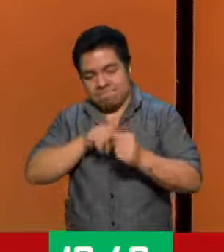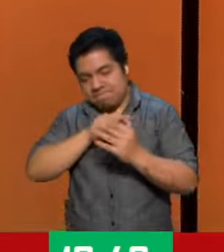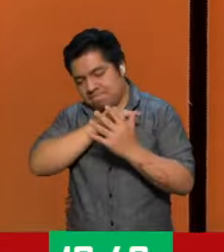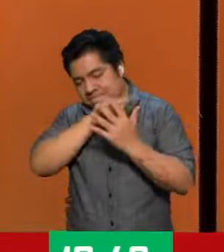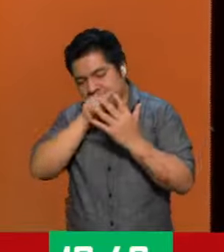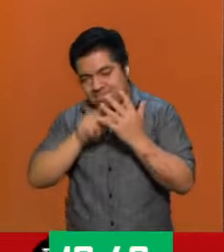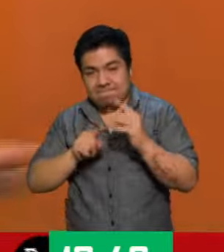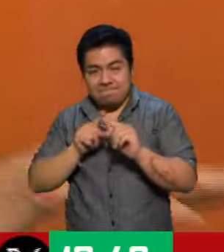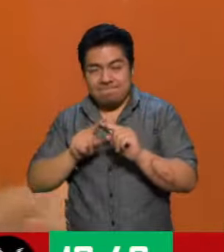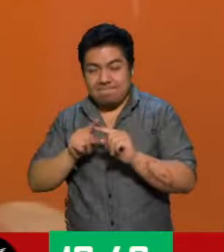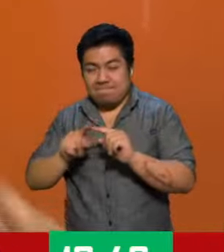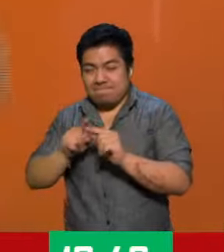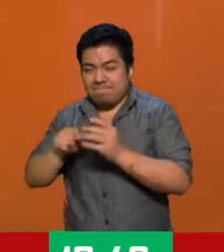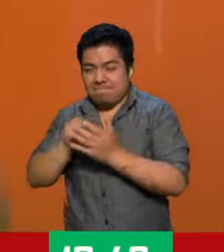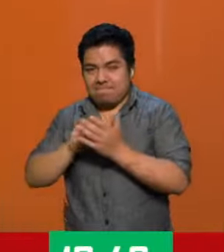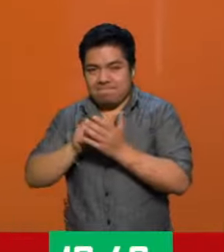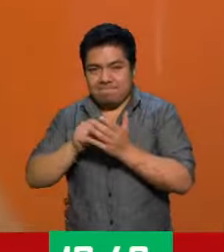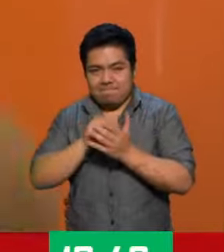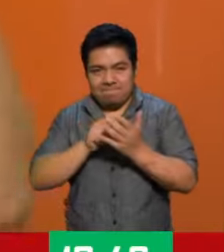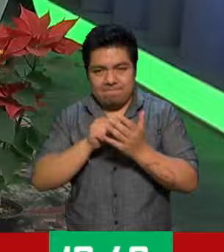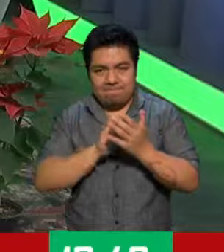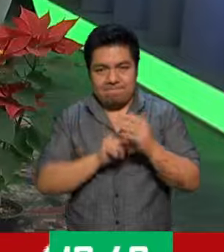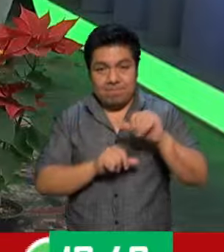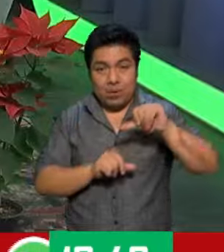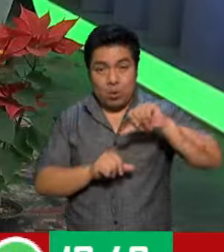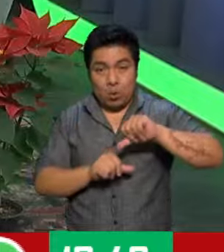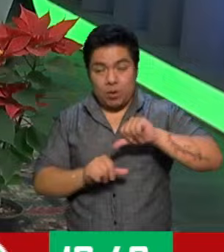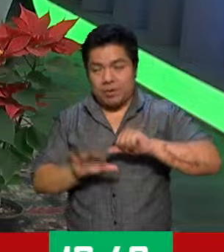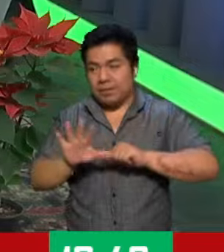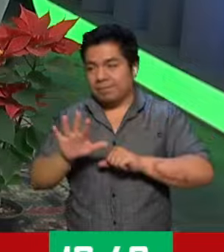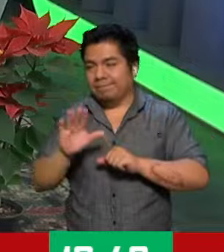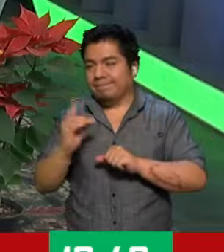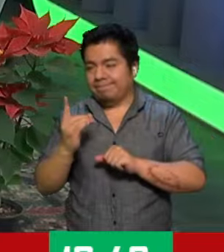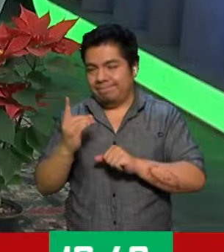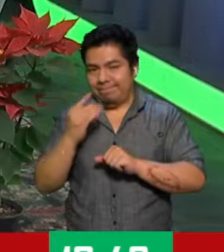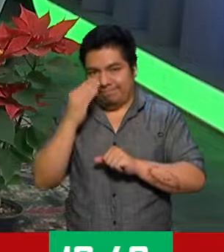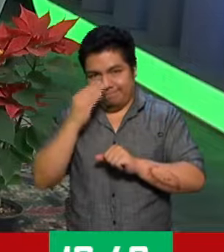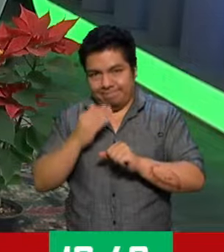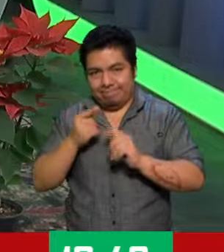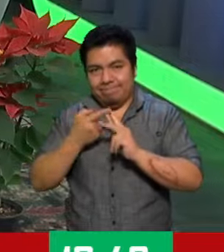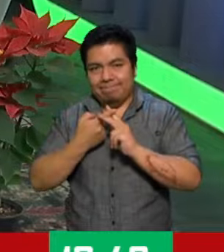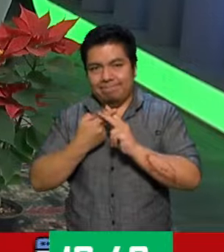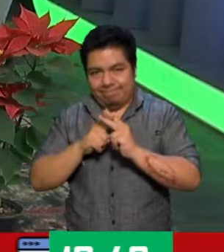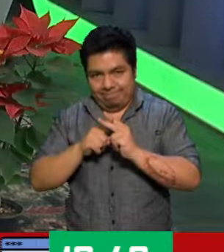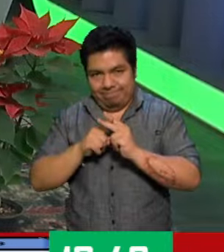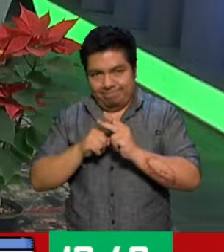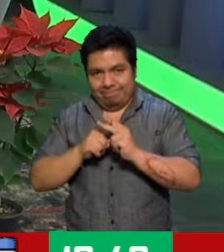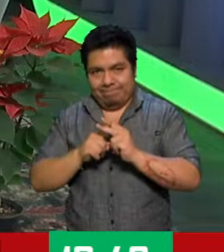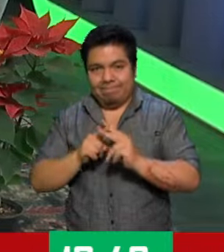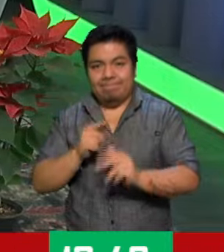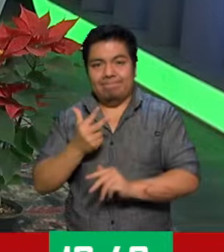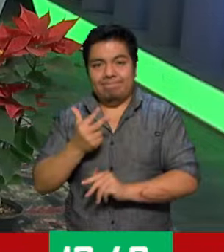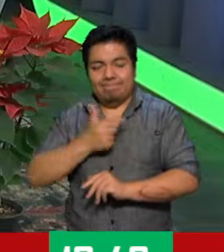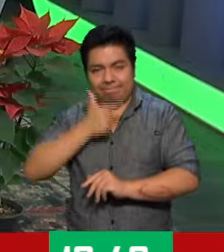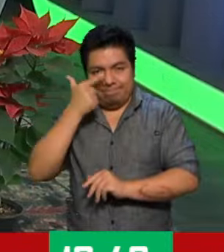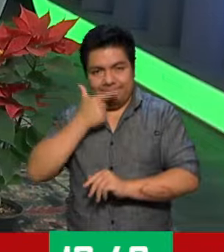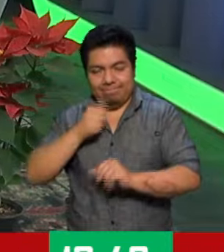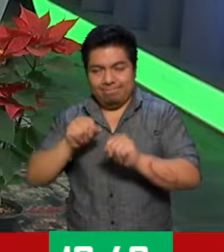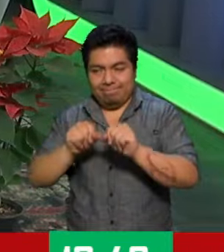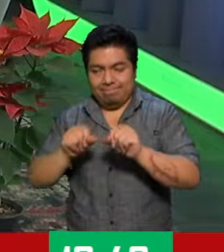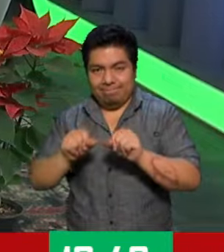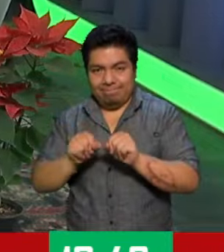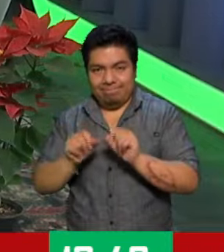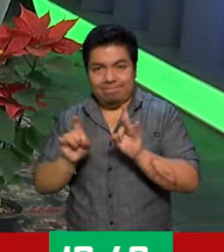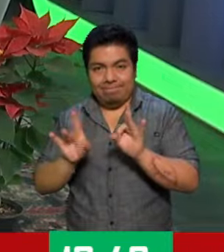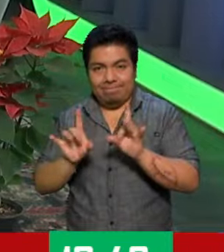Vamos a estar en muchísimas sedes. El día de hoy, jueves 5 de diciembre, es la inauguración a las 7 de la noche en el Salón Los Ángeles.